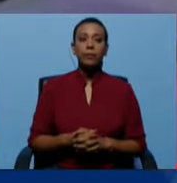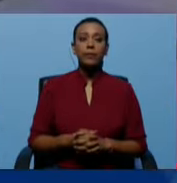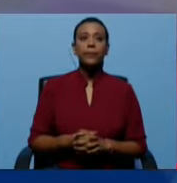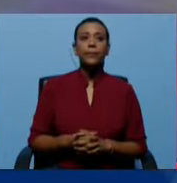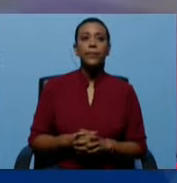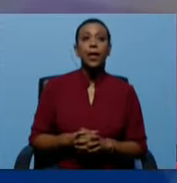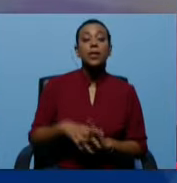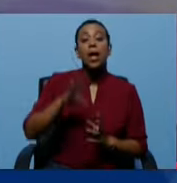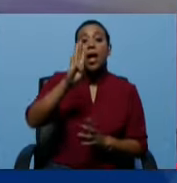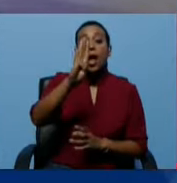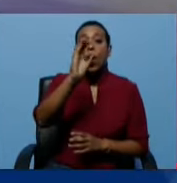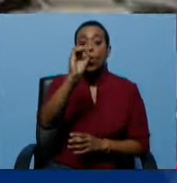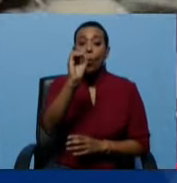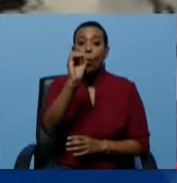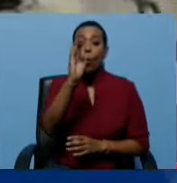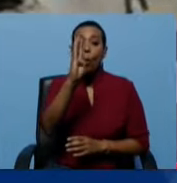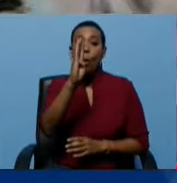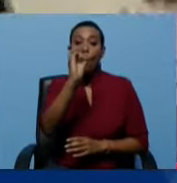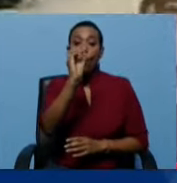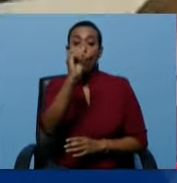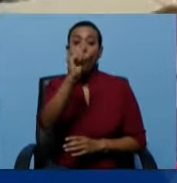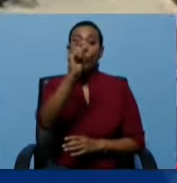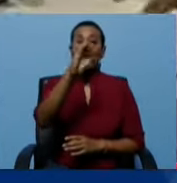de documentación,